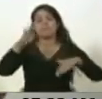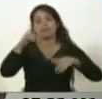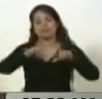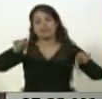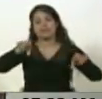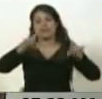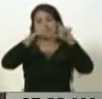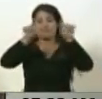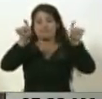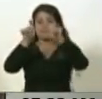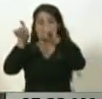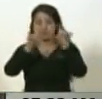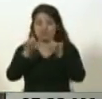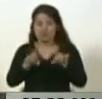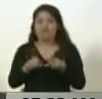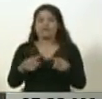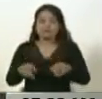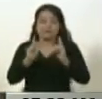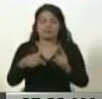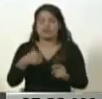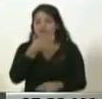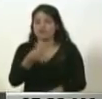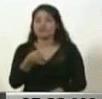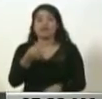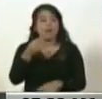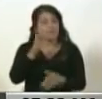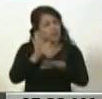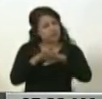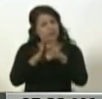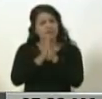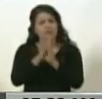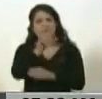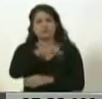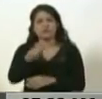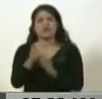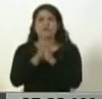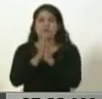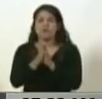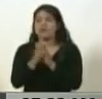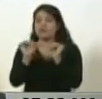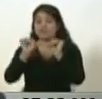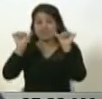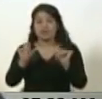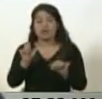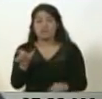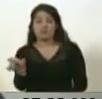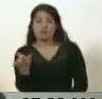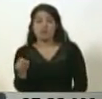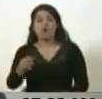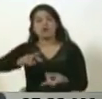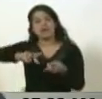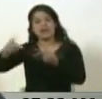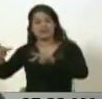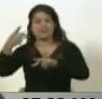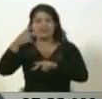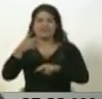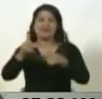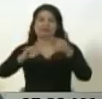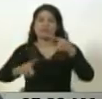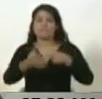seguimos exhortando a la población venezolana a hacer uso de los sistemas que actualmente existen a nivel de transacciones